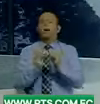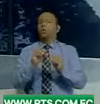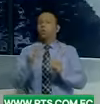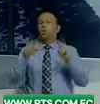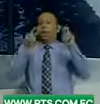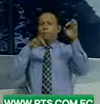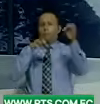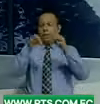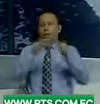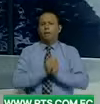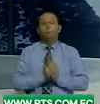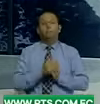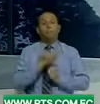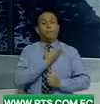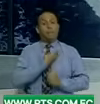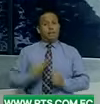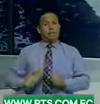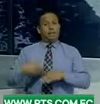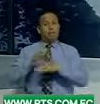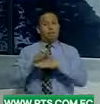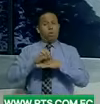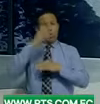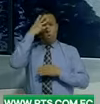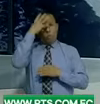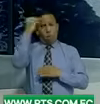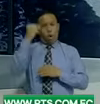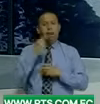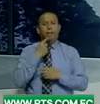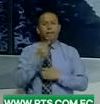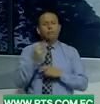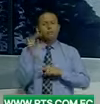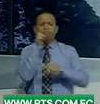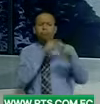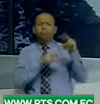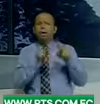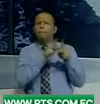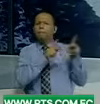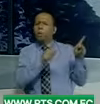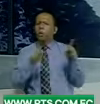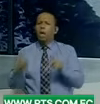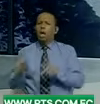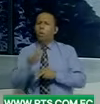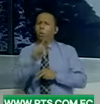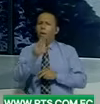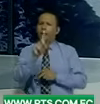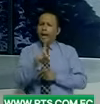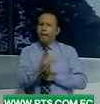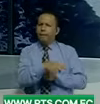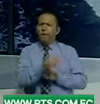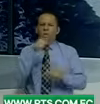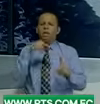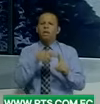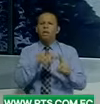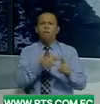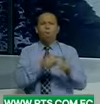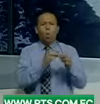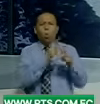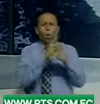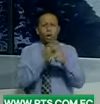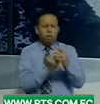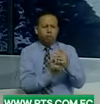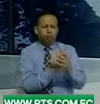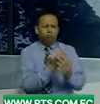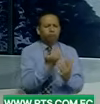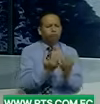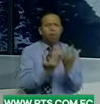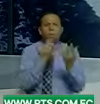temas. El jefe de Estado, Daniel Noboa, verificó el desarrollo del proyecto REM, que tiene como objetivo el cultivo de especies